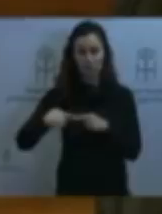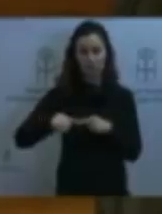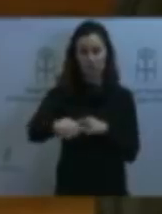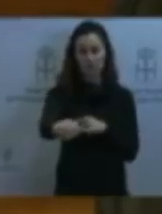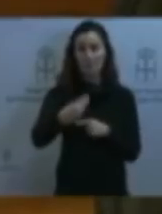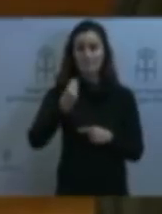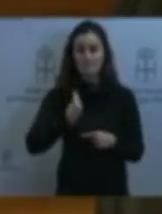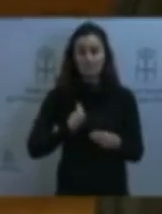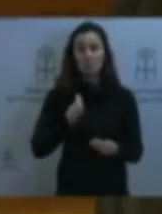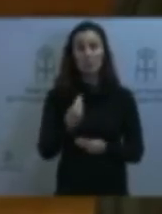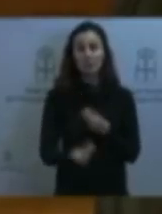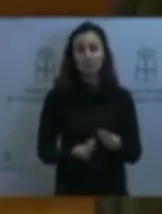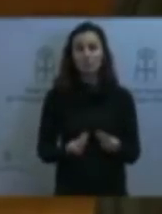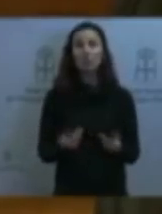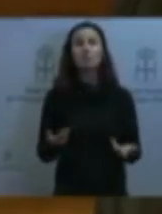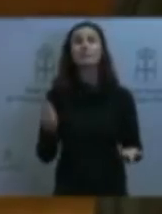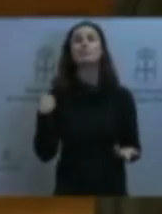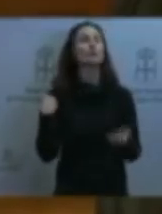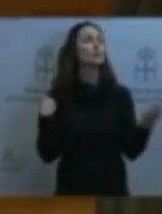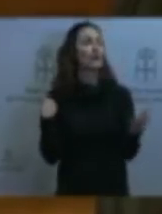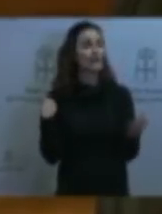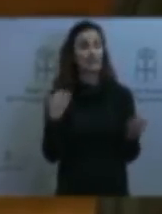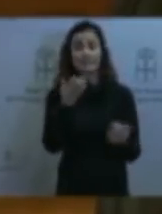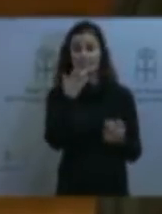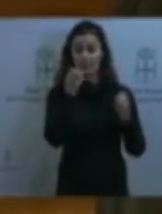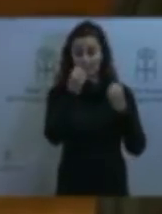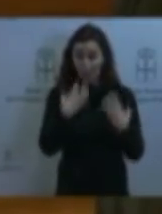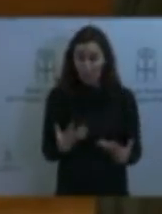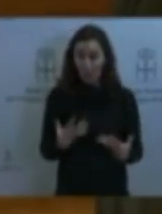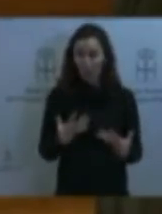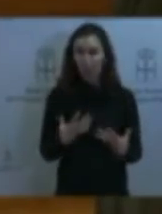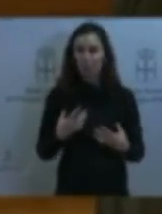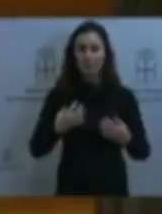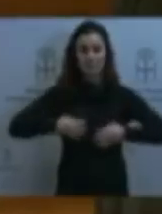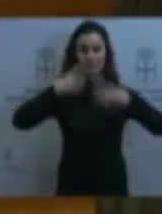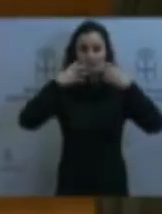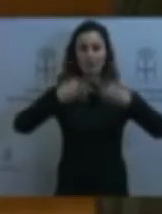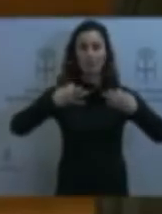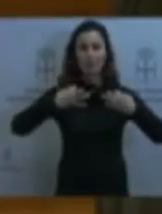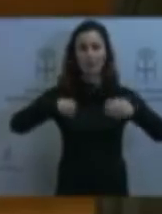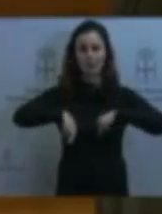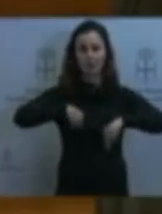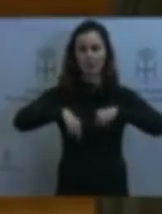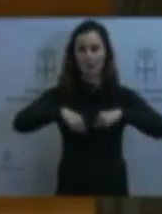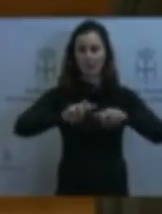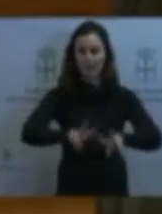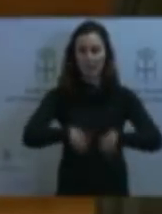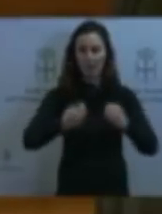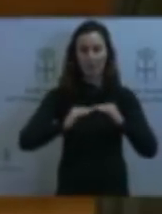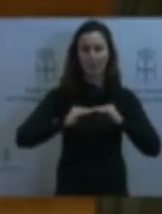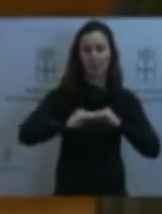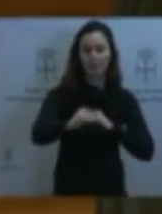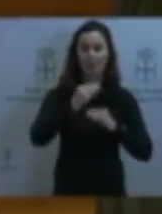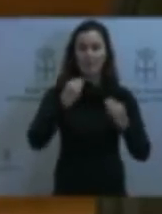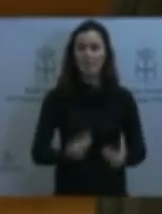esa actuación de mejora de la seguridad vial y de renovación del pavimento está bien o está mal. Y está muy bien,